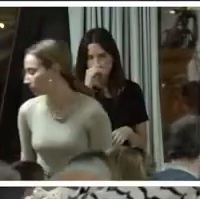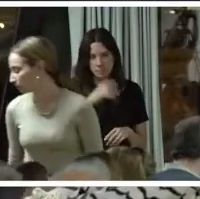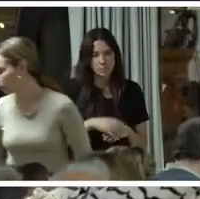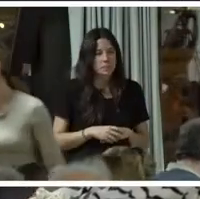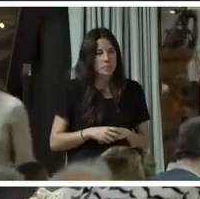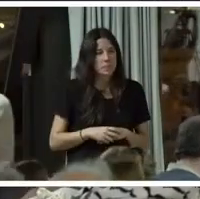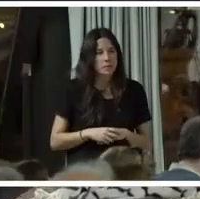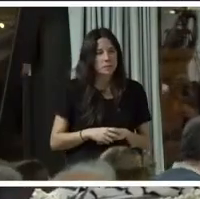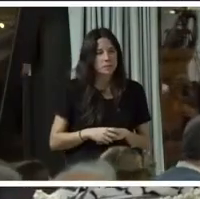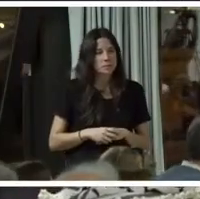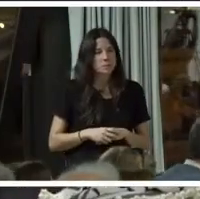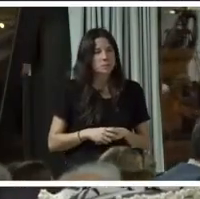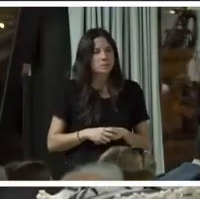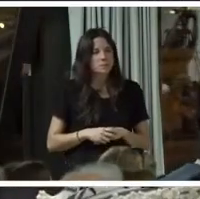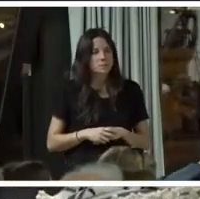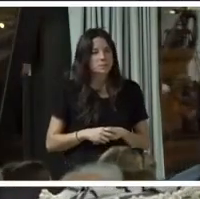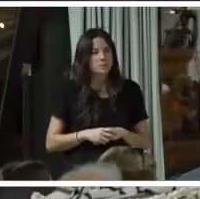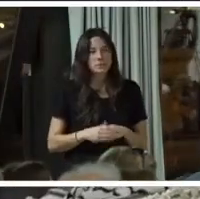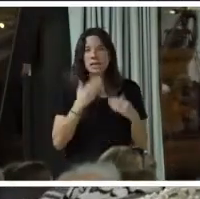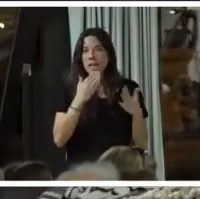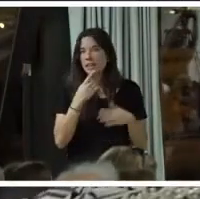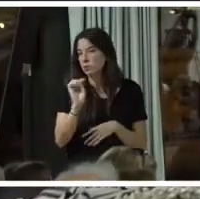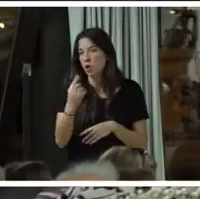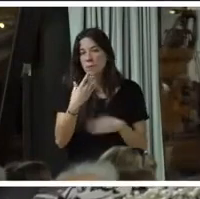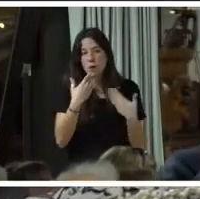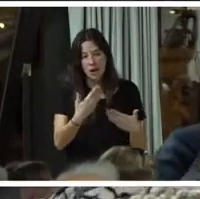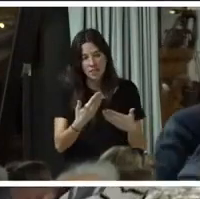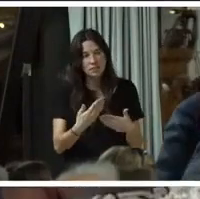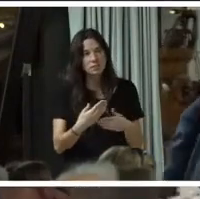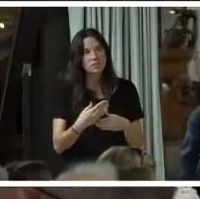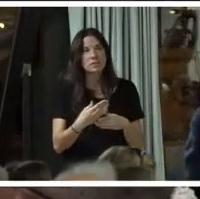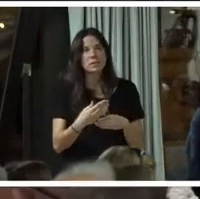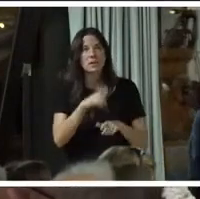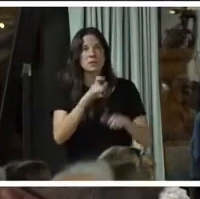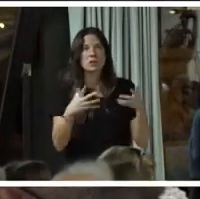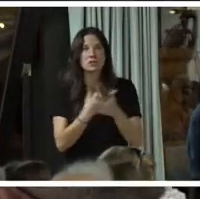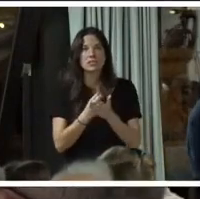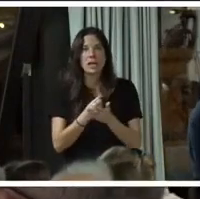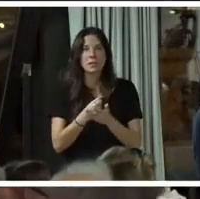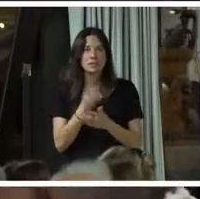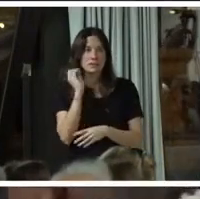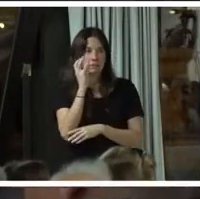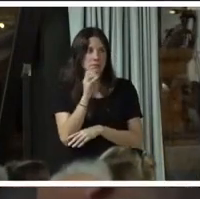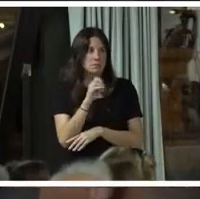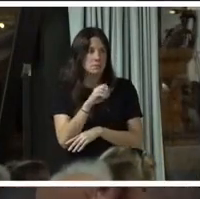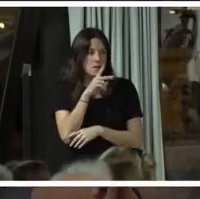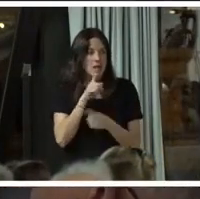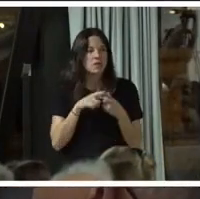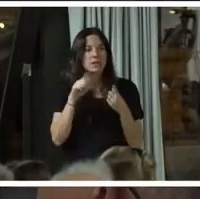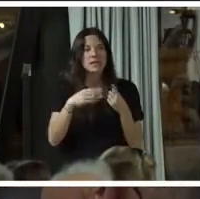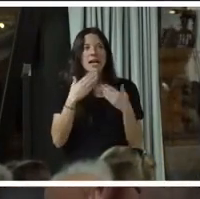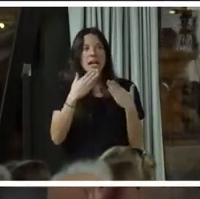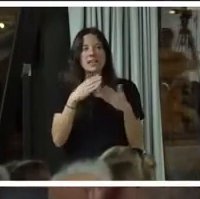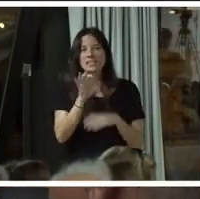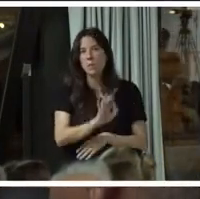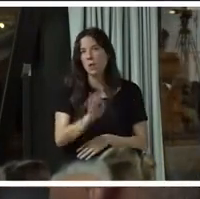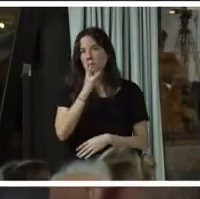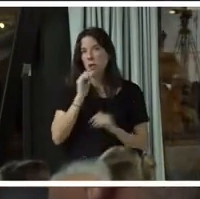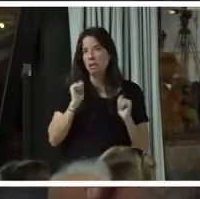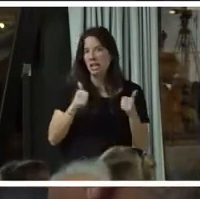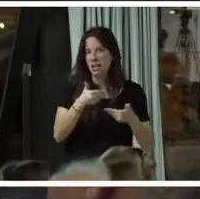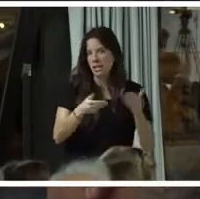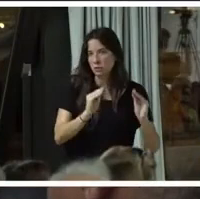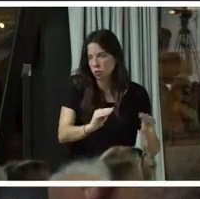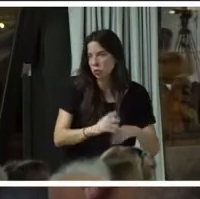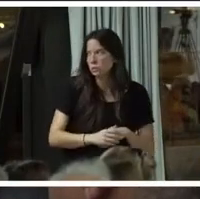gracias gracias para empar gracias a las personas que habéis hablado gracias a podemos por tener esta iniciativa